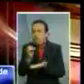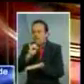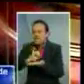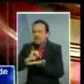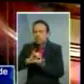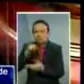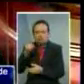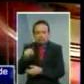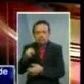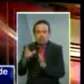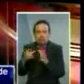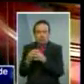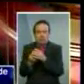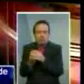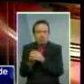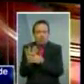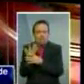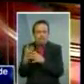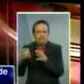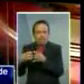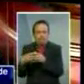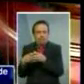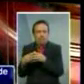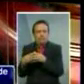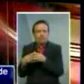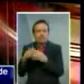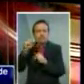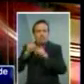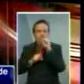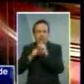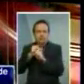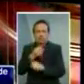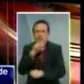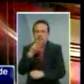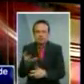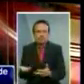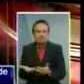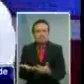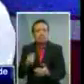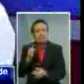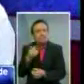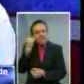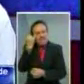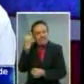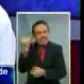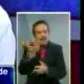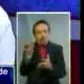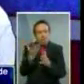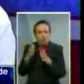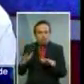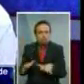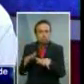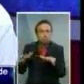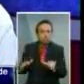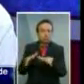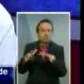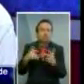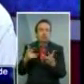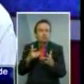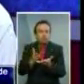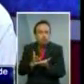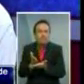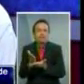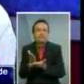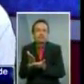institucionalización de este nuevo conglomerado, si pudiéramos llamarlo así? Sí, nosotros la idea es primero generar un movimiento y que este movimiento pueda